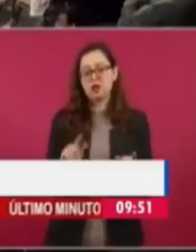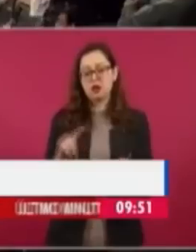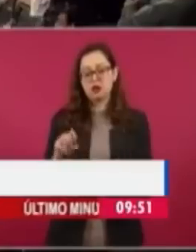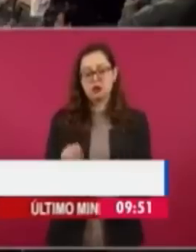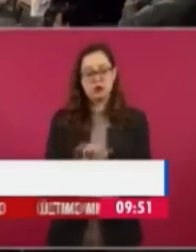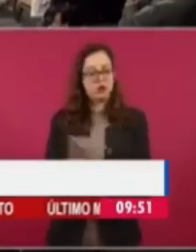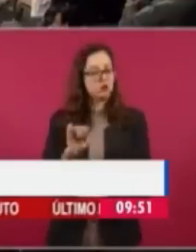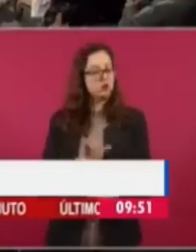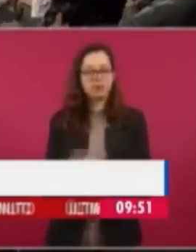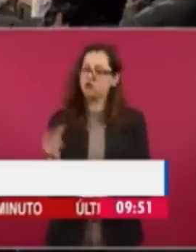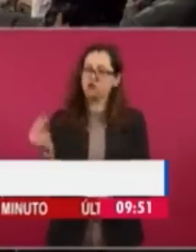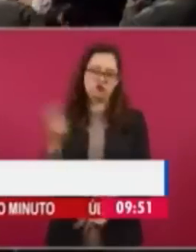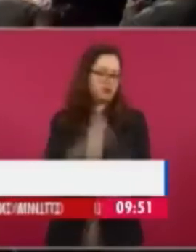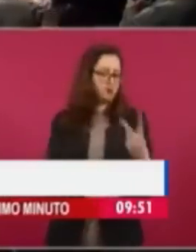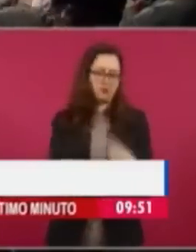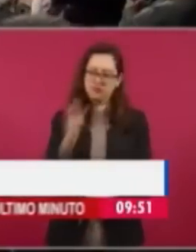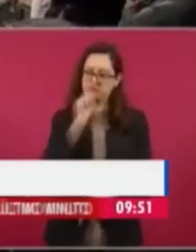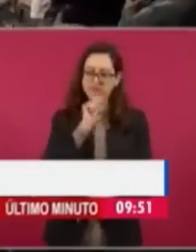Argentina